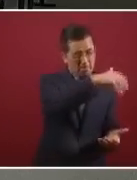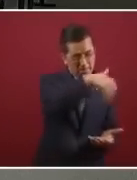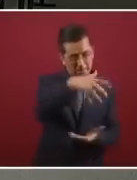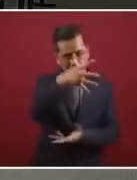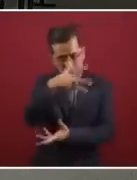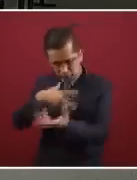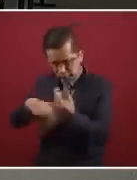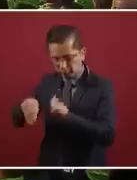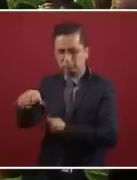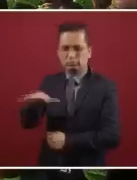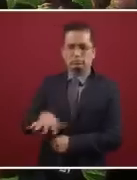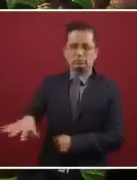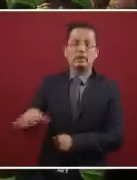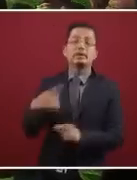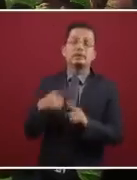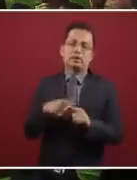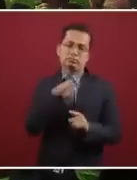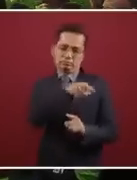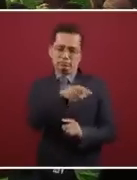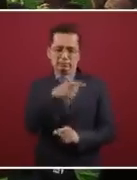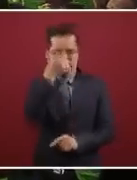director.